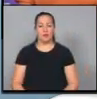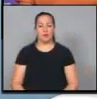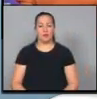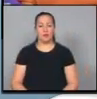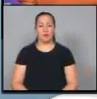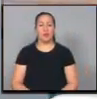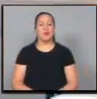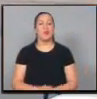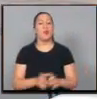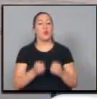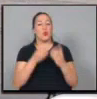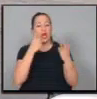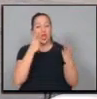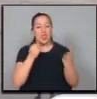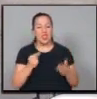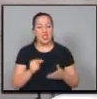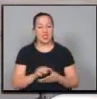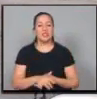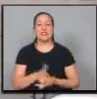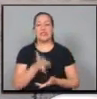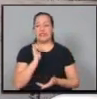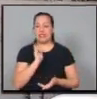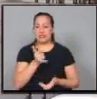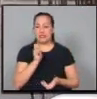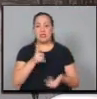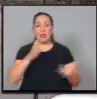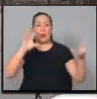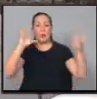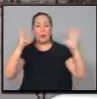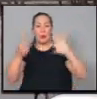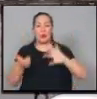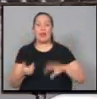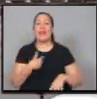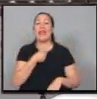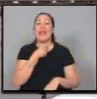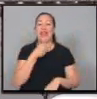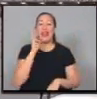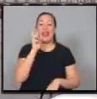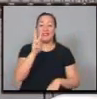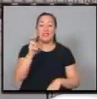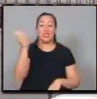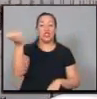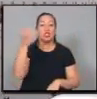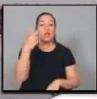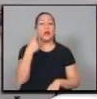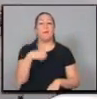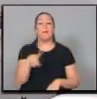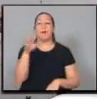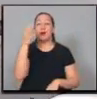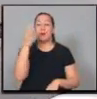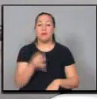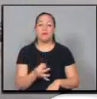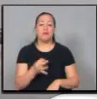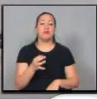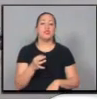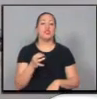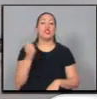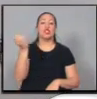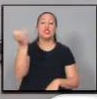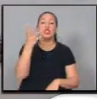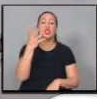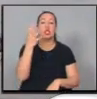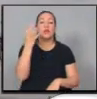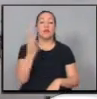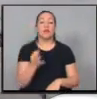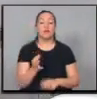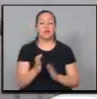Muy buenos días, chicos. Sí, nublado. Queríamos ver el sol, pero el sol va a salir en 1, 2, 3. Por